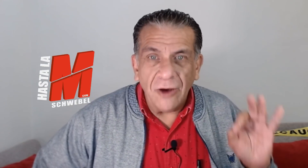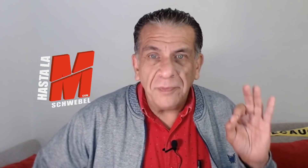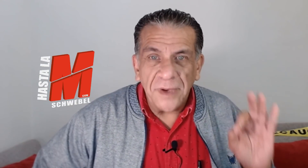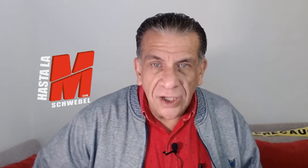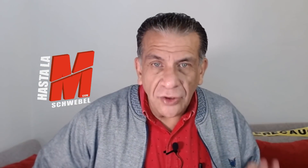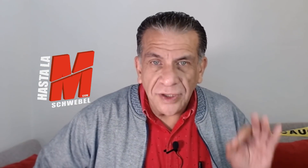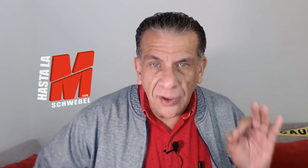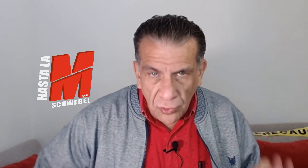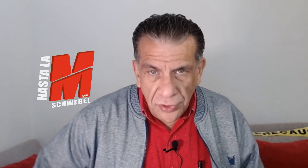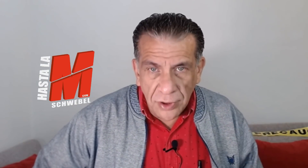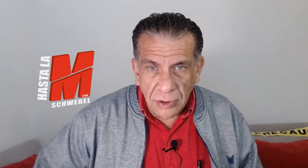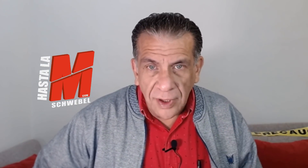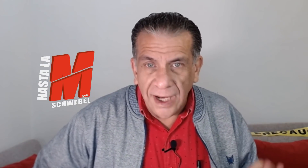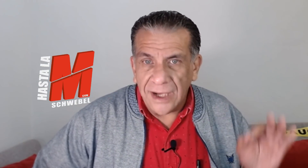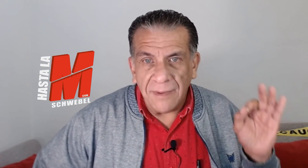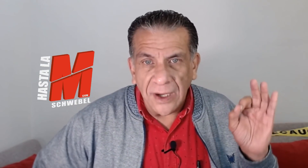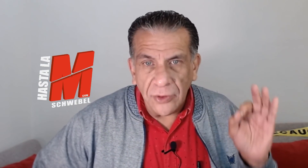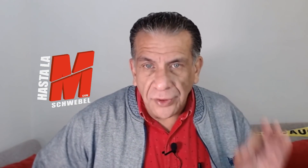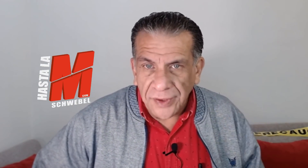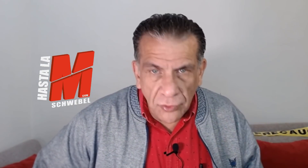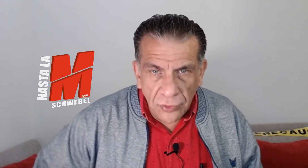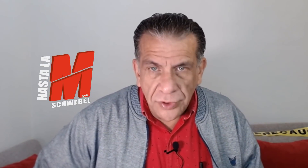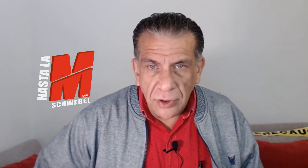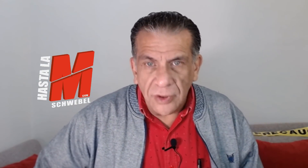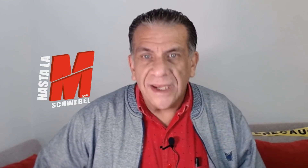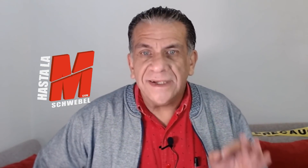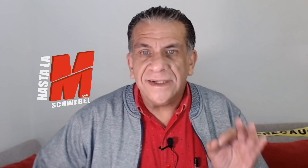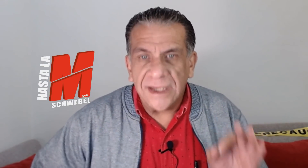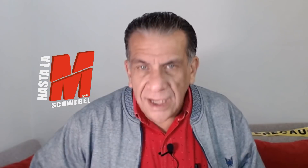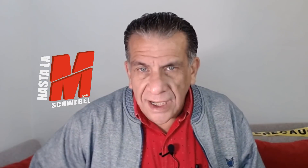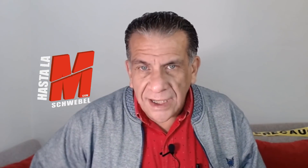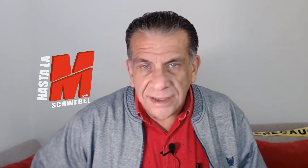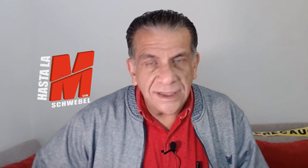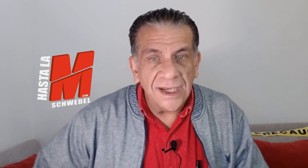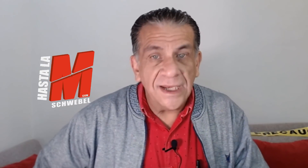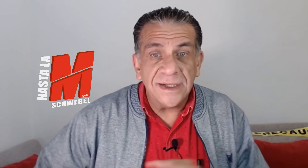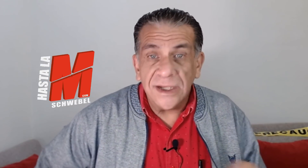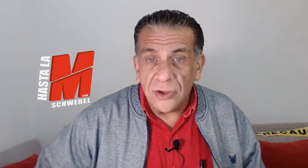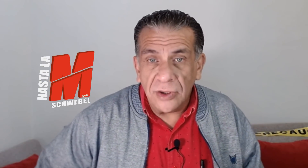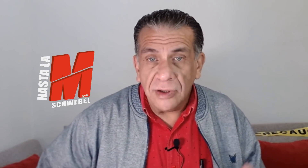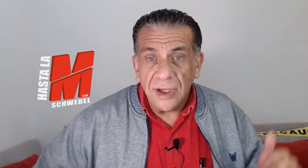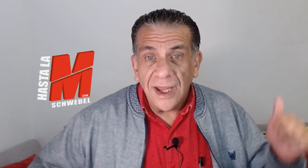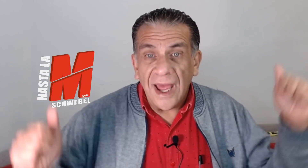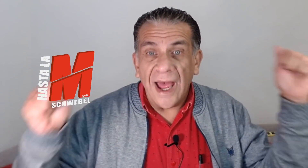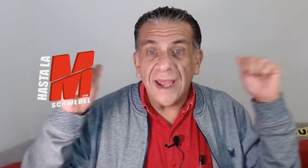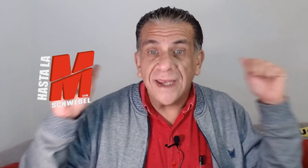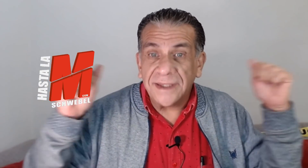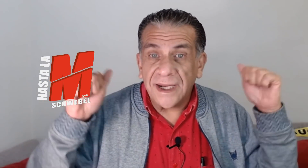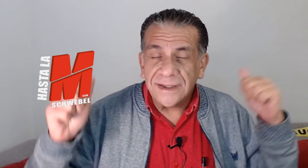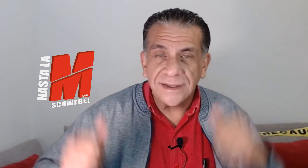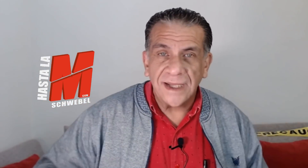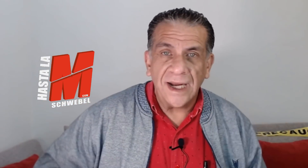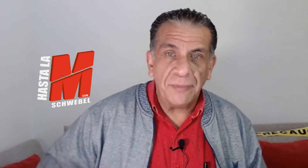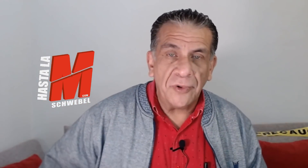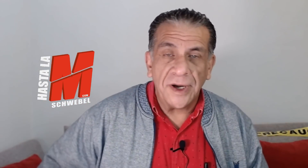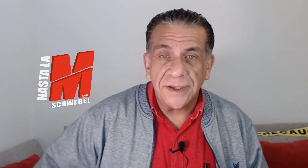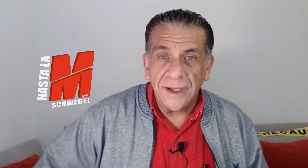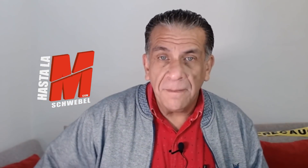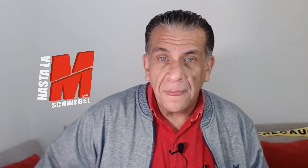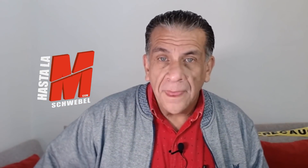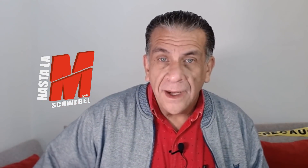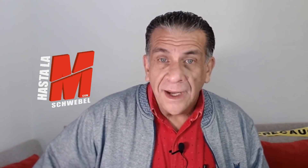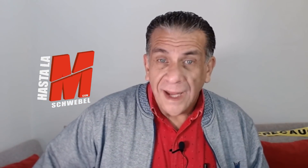la opinión de uno el valor de uno y si quieres y si no hay atrás está la